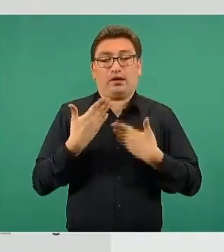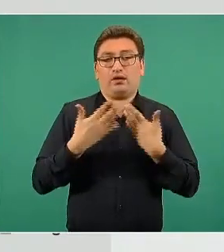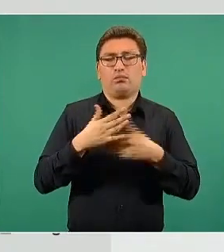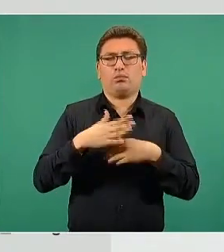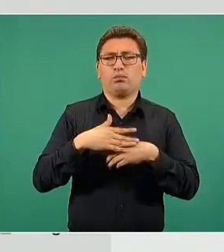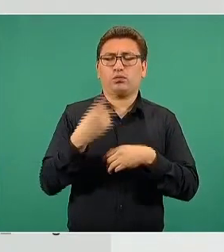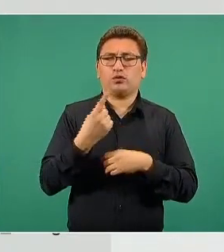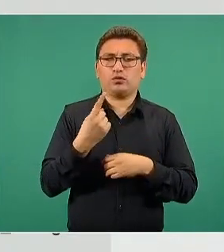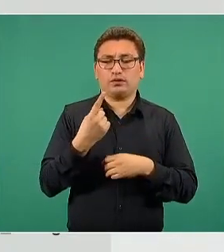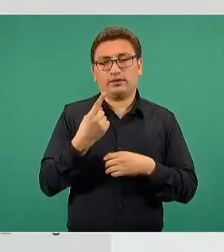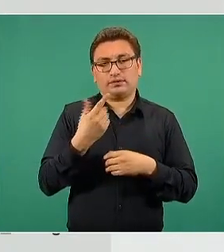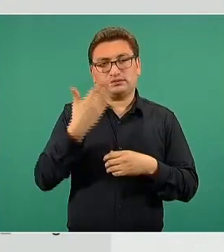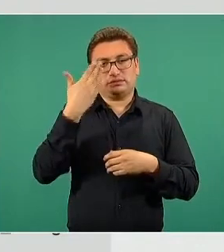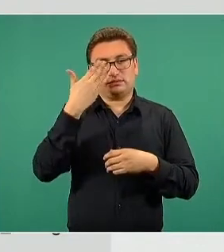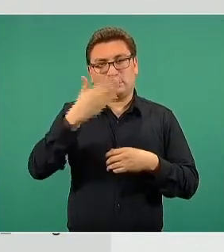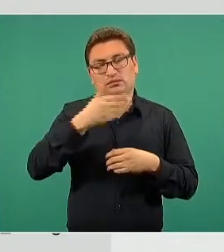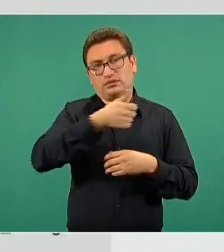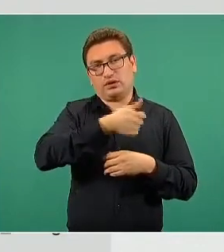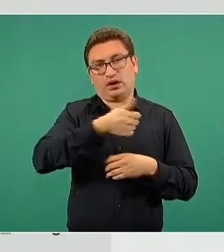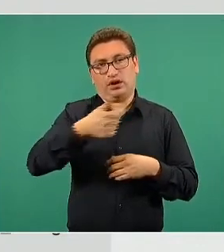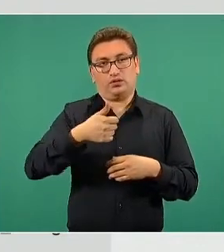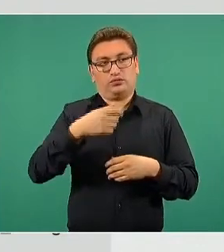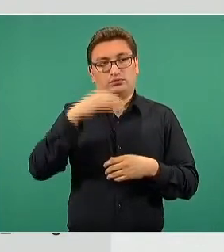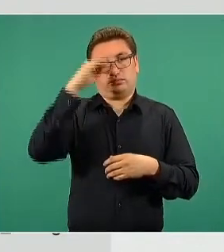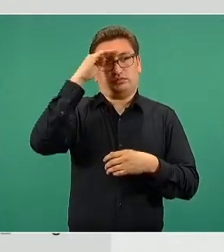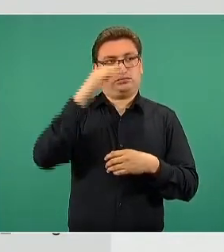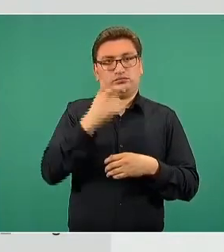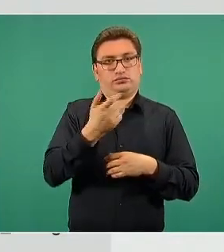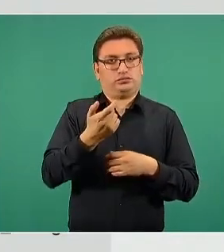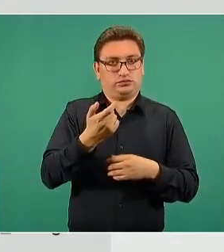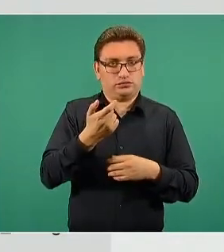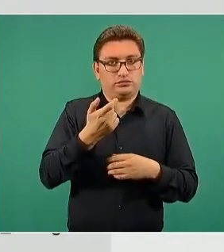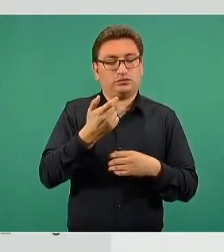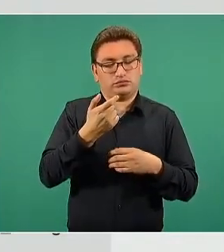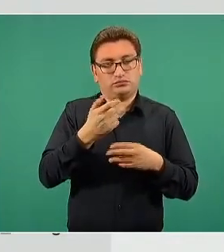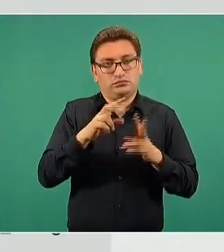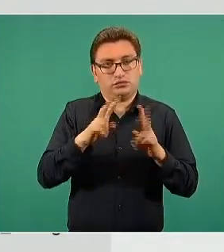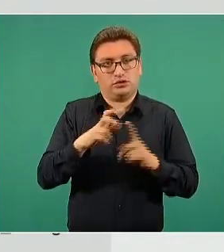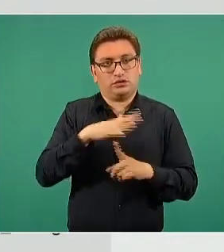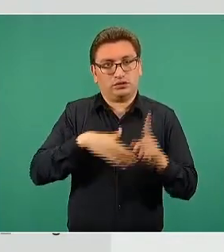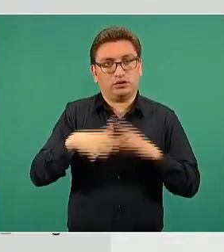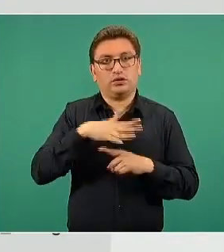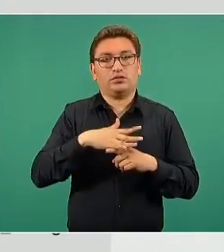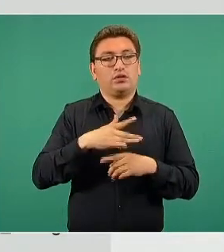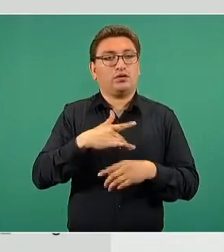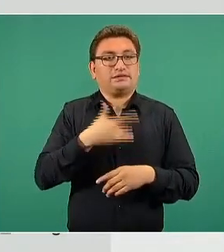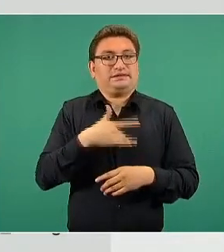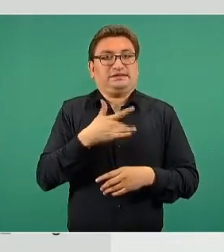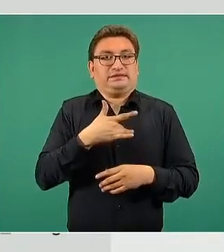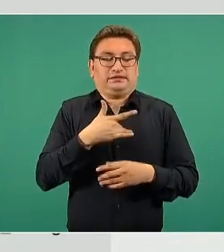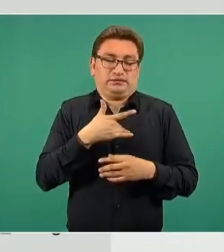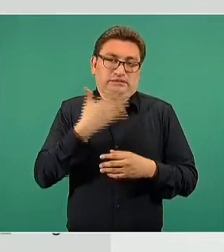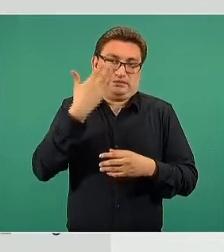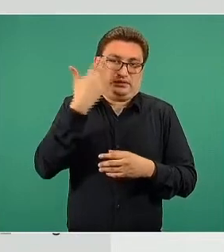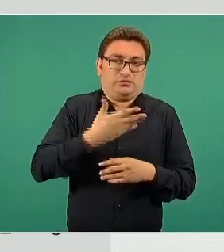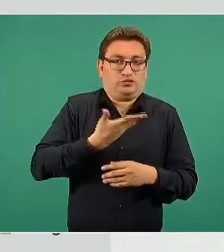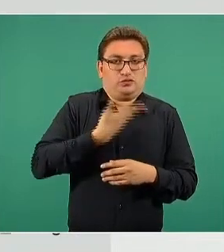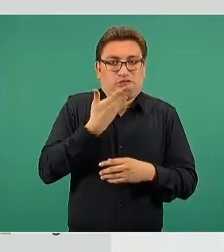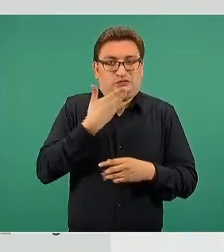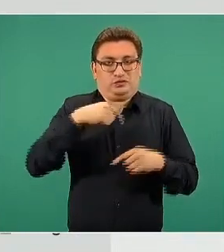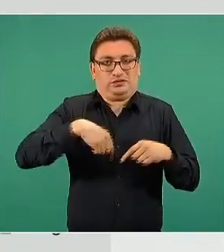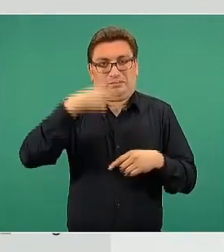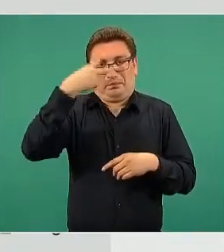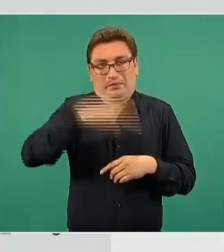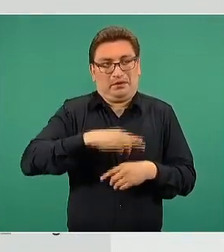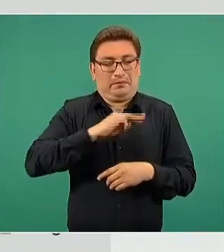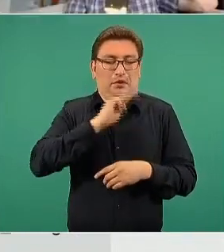las expectativas económicas, a partir del sentimiento de cercanía que en México prevalece con